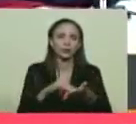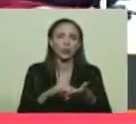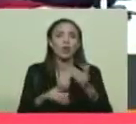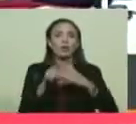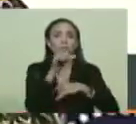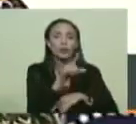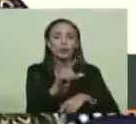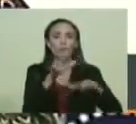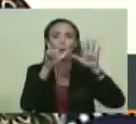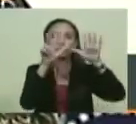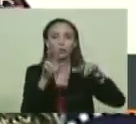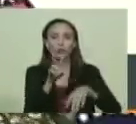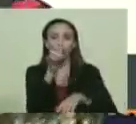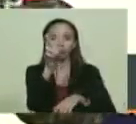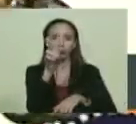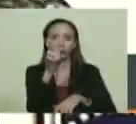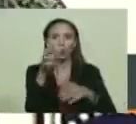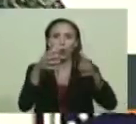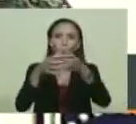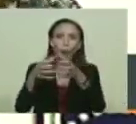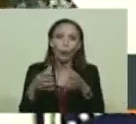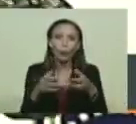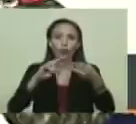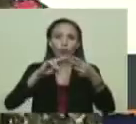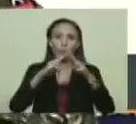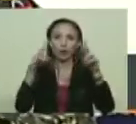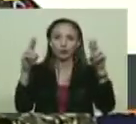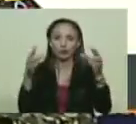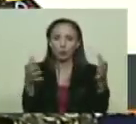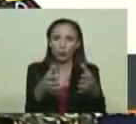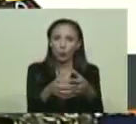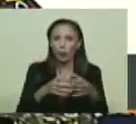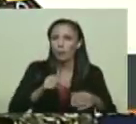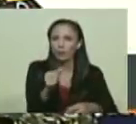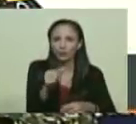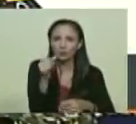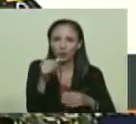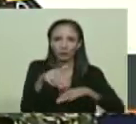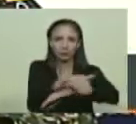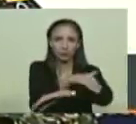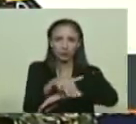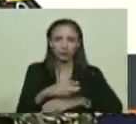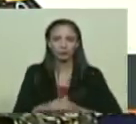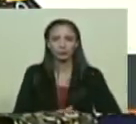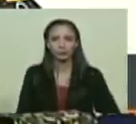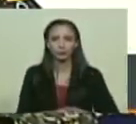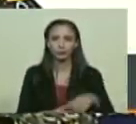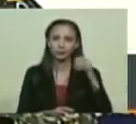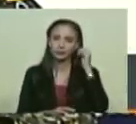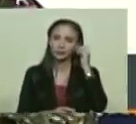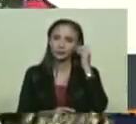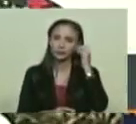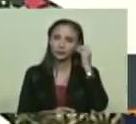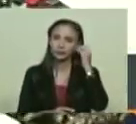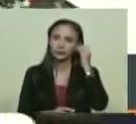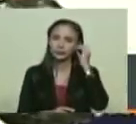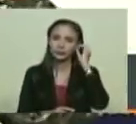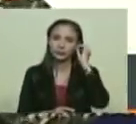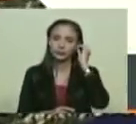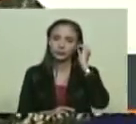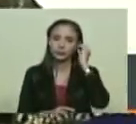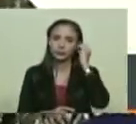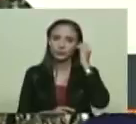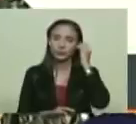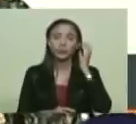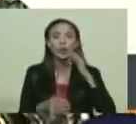182. 182 cuadrantes de paz. Cada cuadrante de paz debe tener su